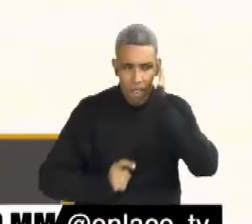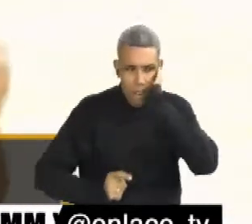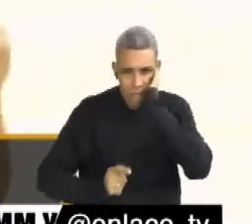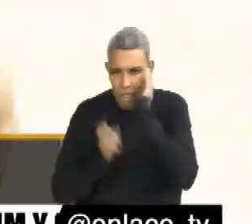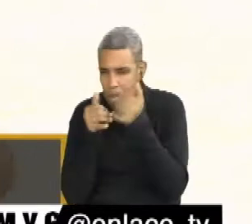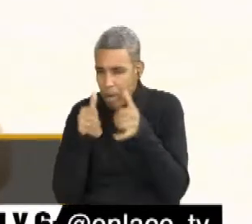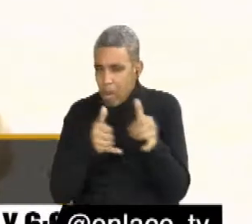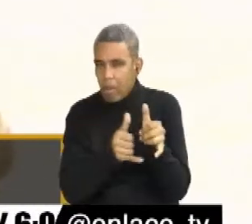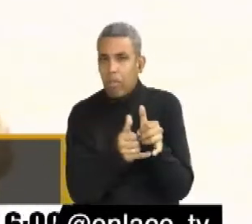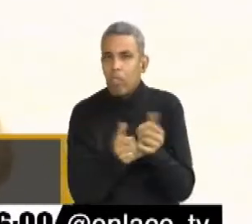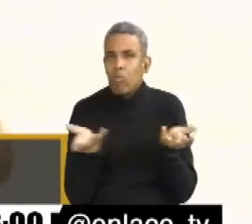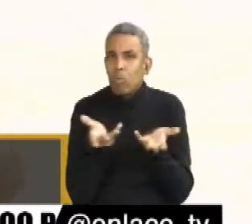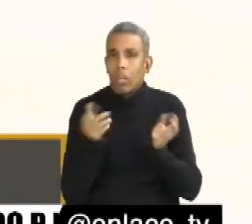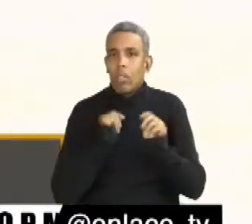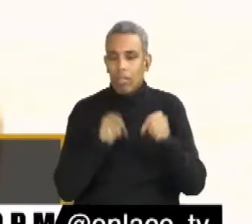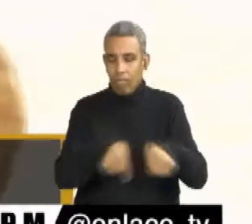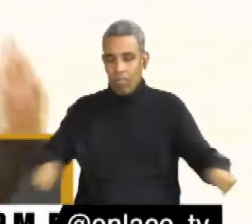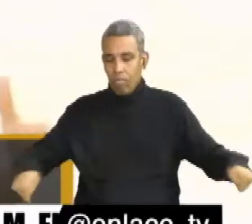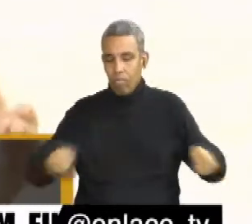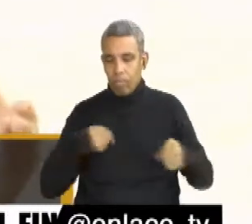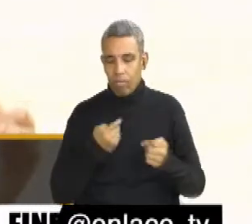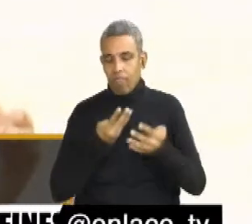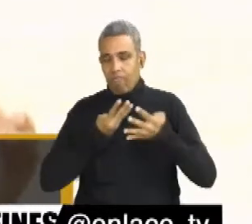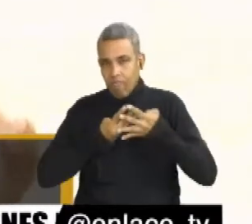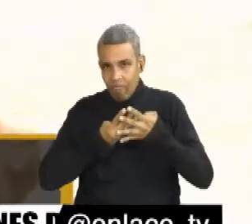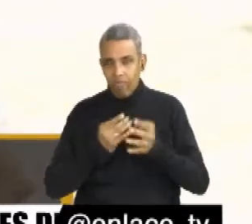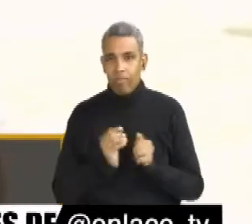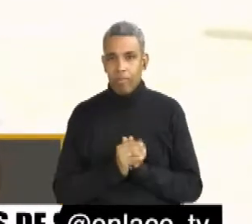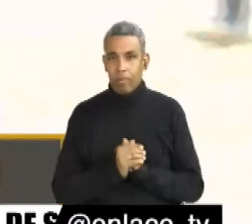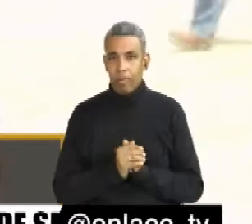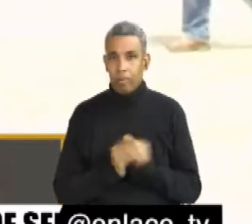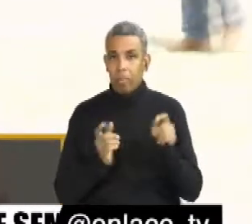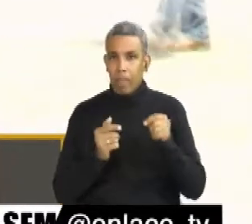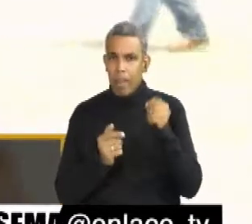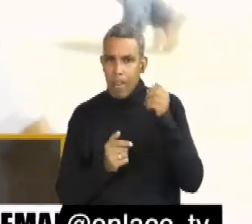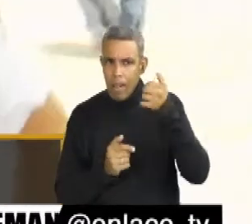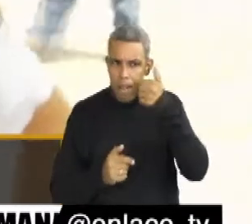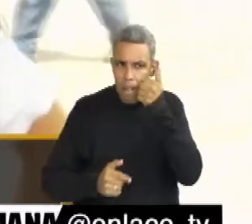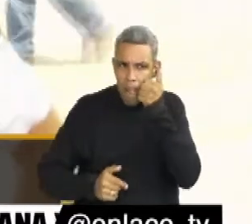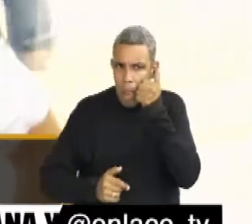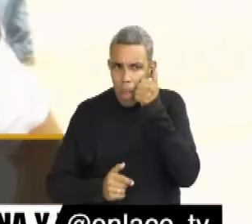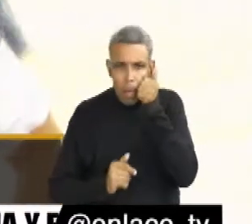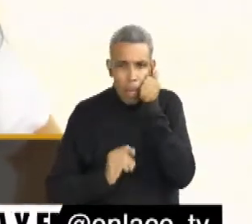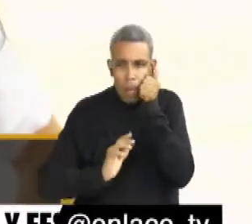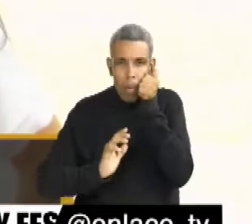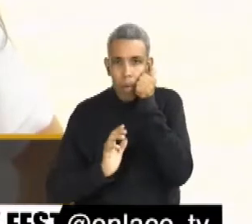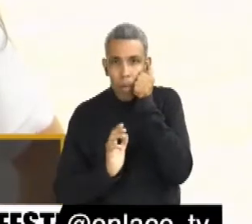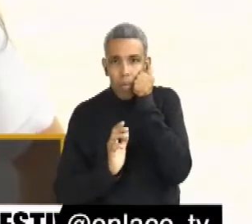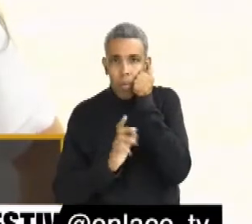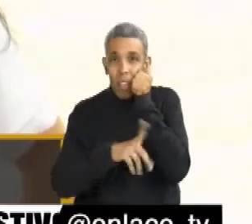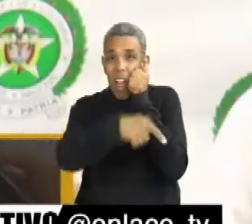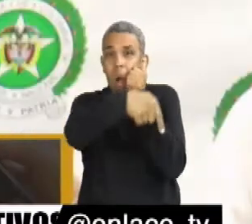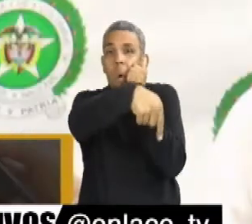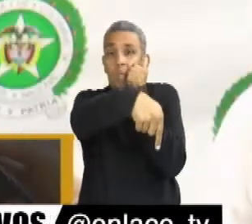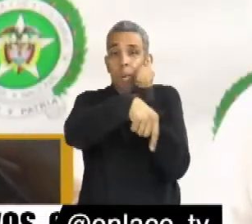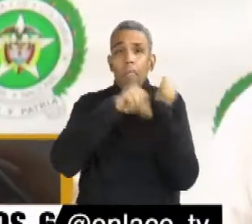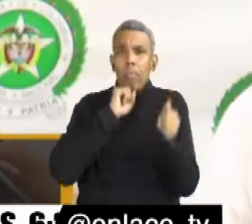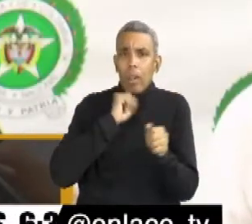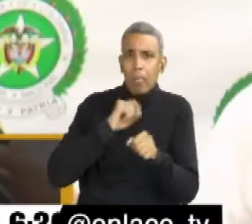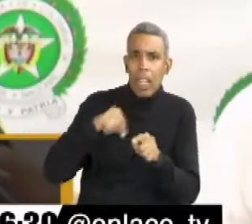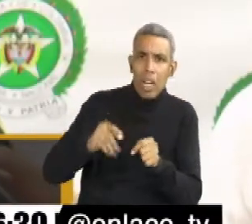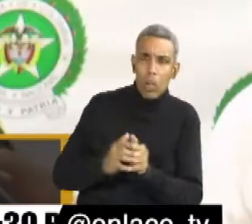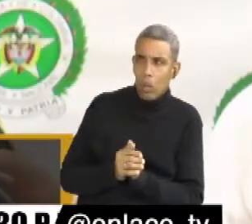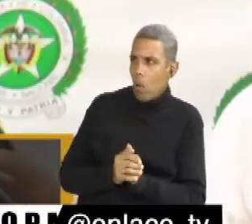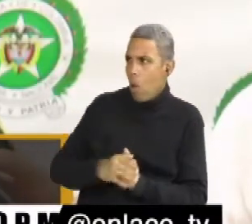supuesto sus cómplices aquí en la ciudad y son quienes reciben los dineros y todo aquello que le piden a sus víctimas. Este